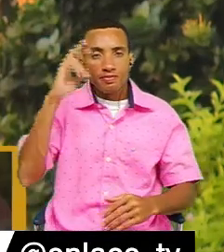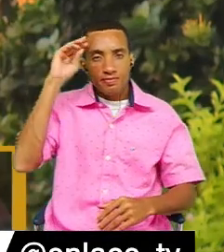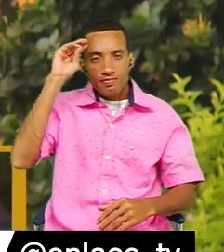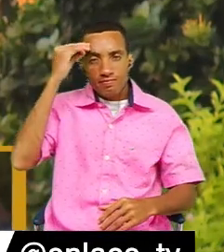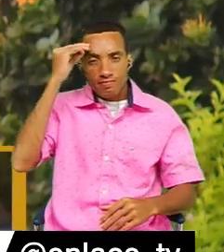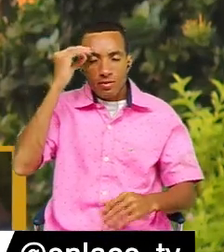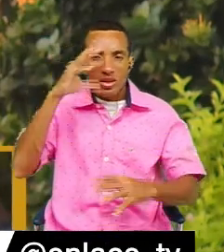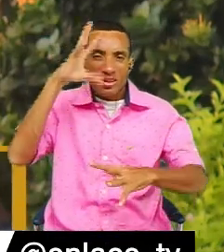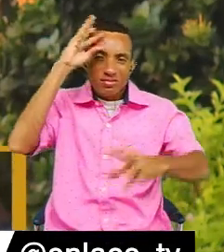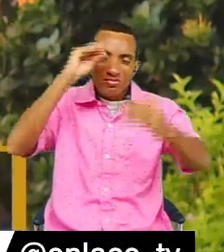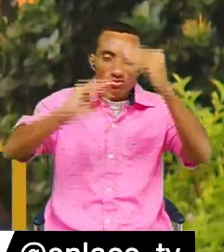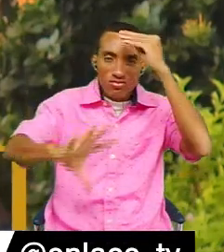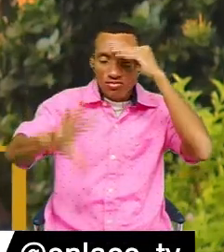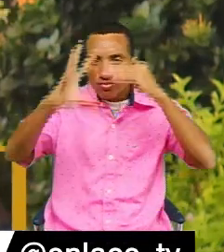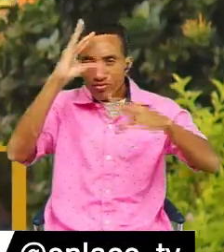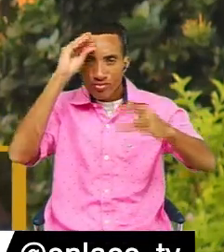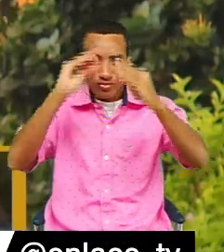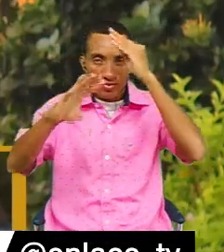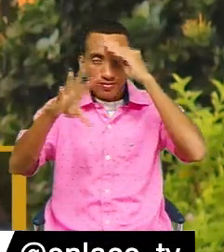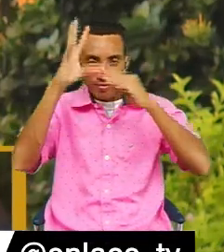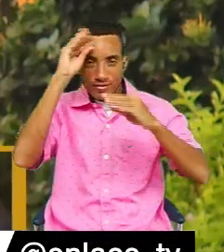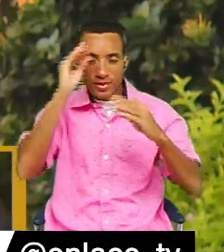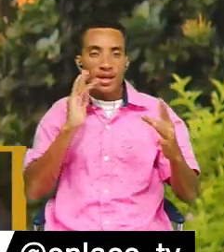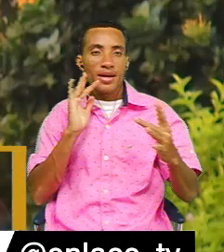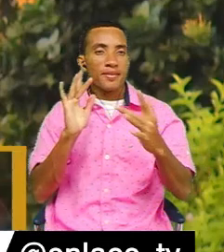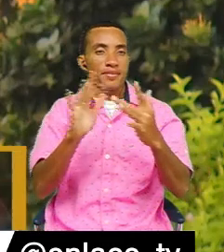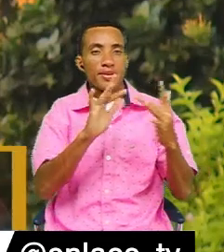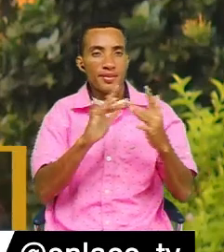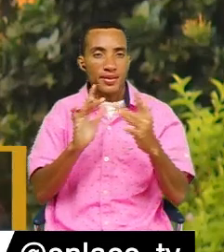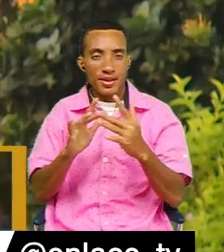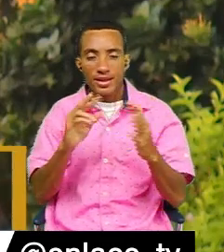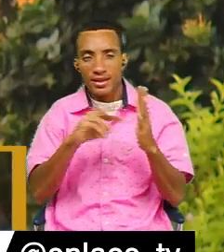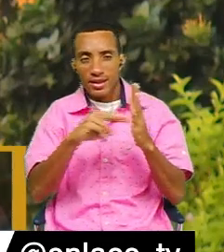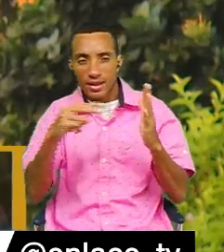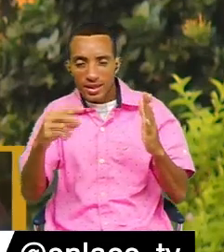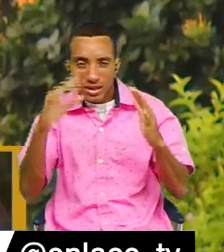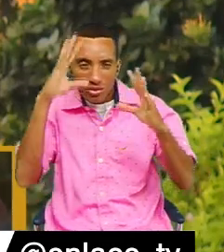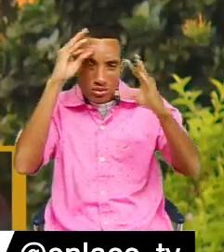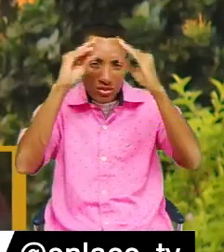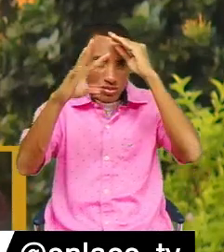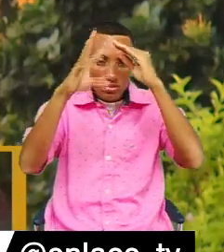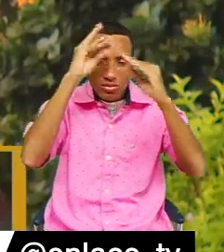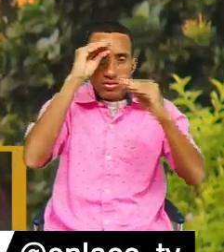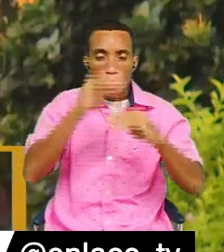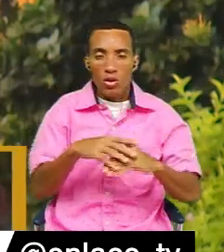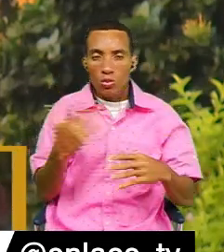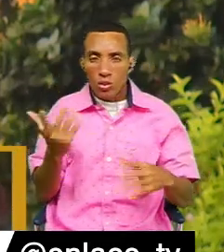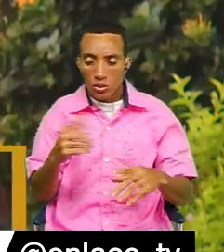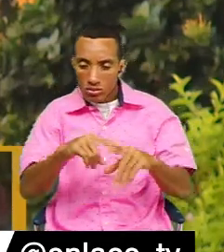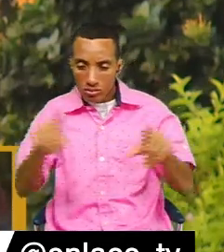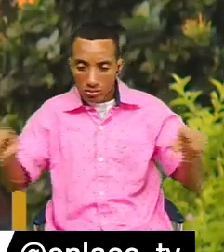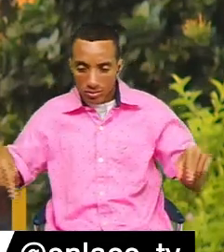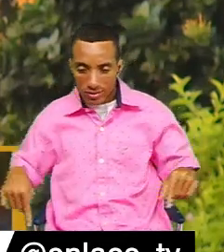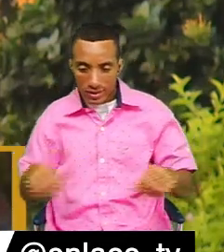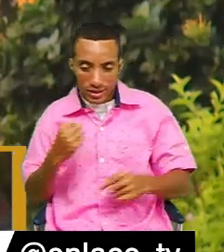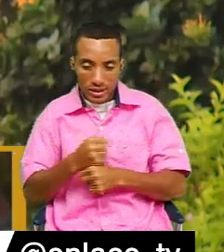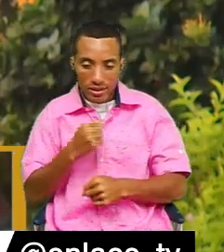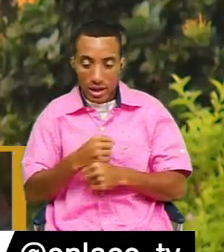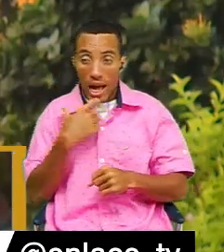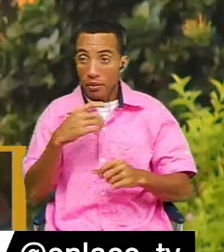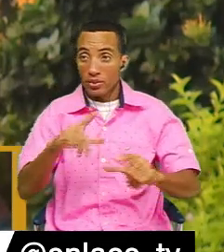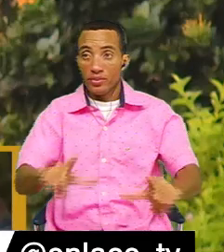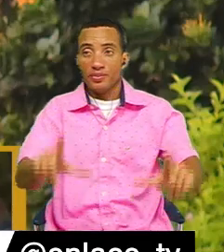que aprenda a tener un contacto con la parte técnica, que tenga un área de trabajo, que cuando se gradúe por lo